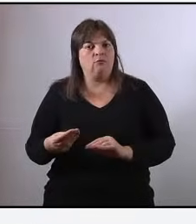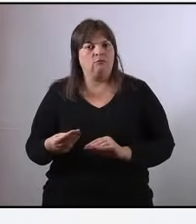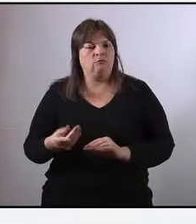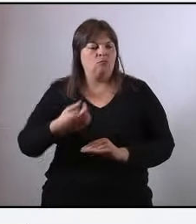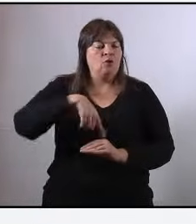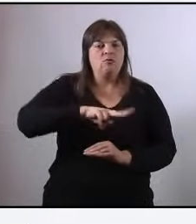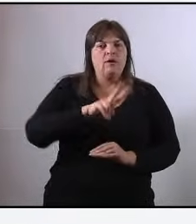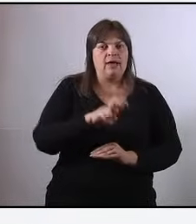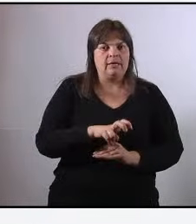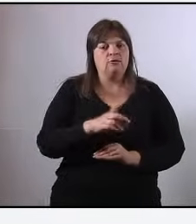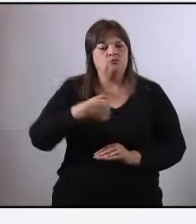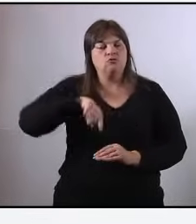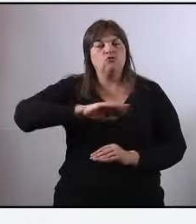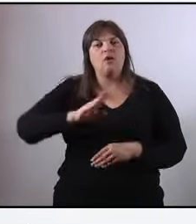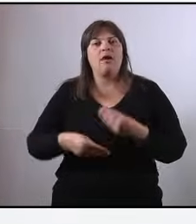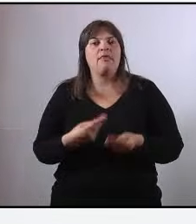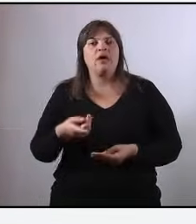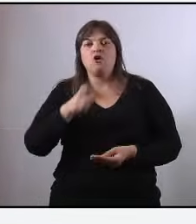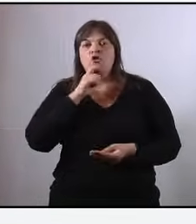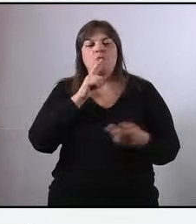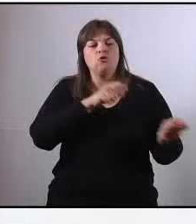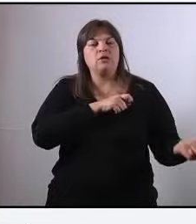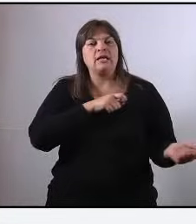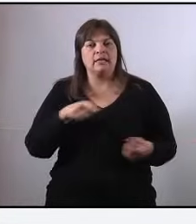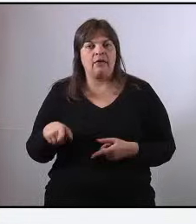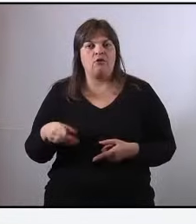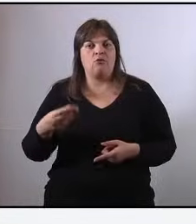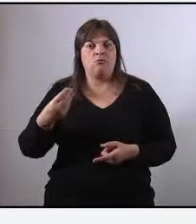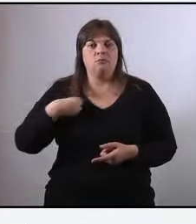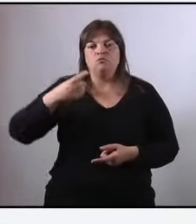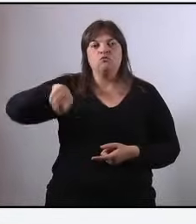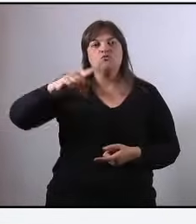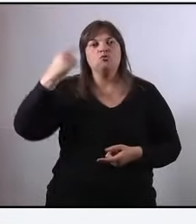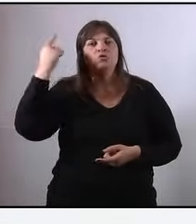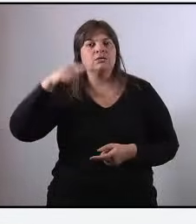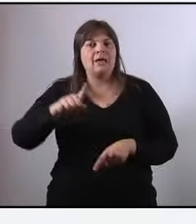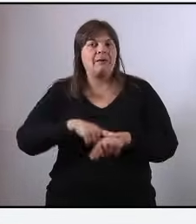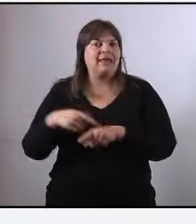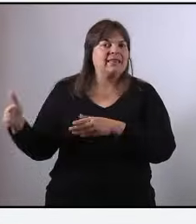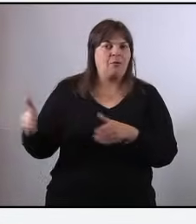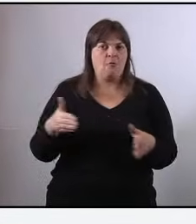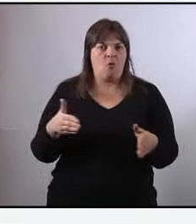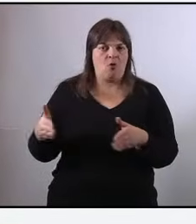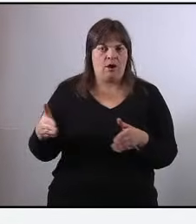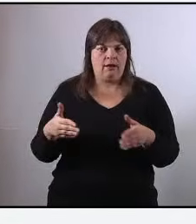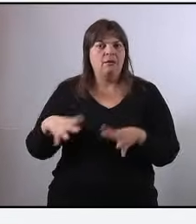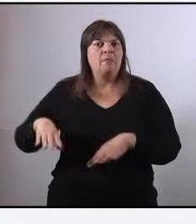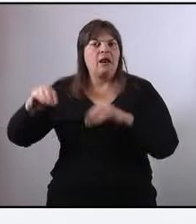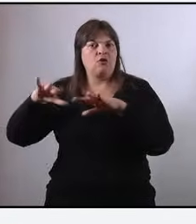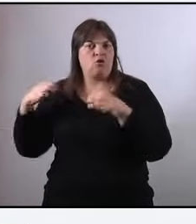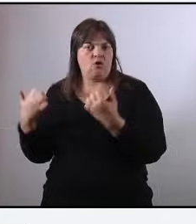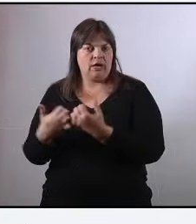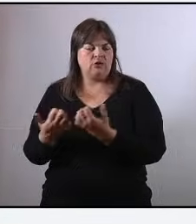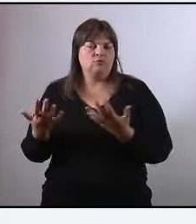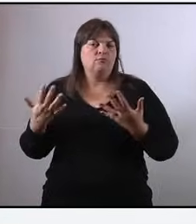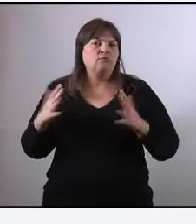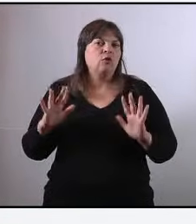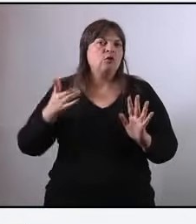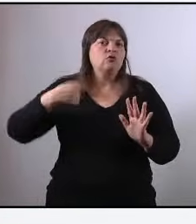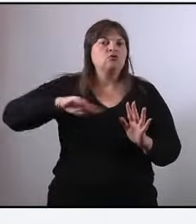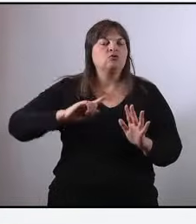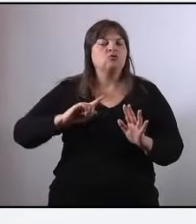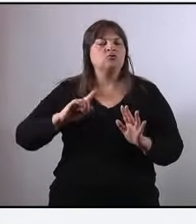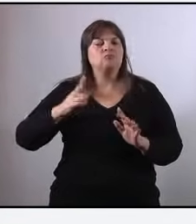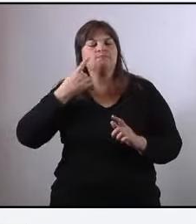Y esto lo vamos a hacer con ese traslado que, como saben, es temporal al Palacio de Congresos. Hemos estado